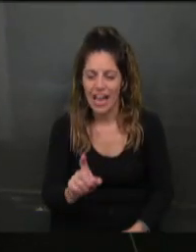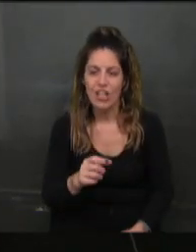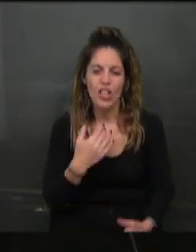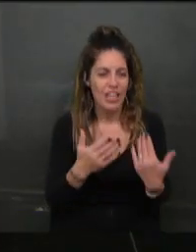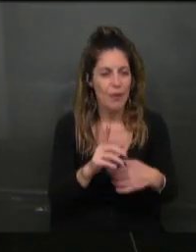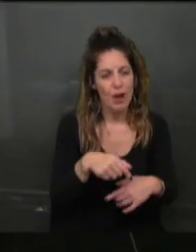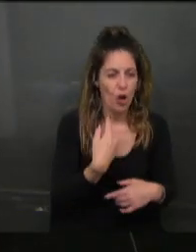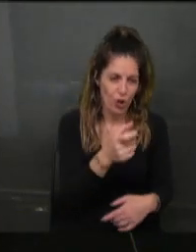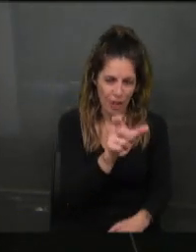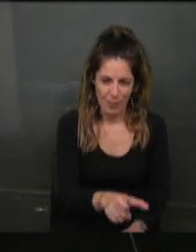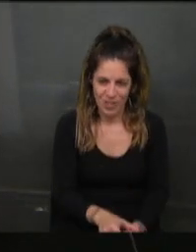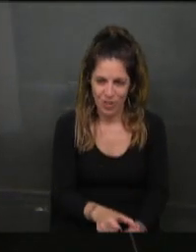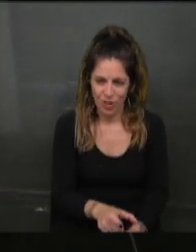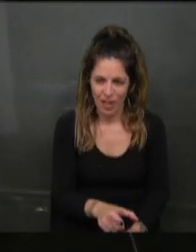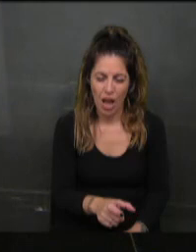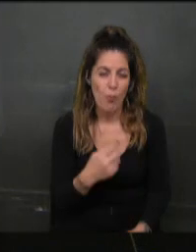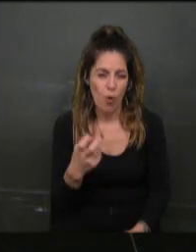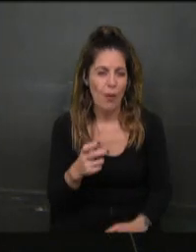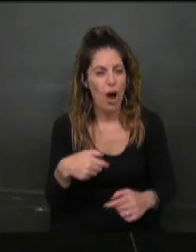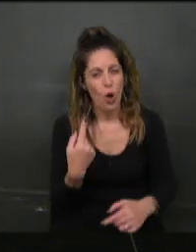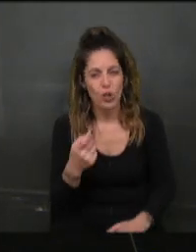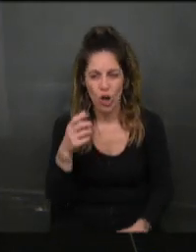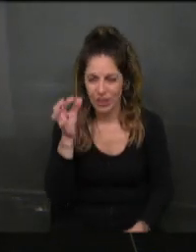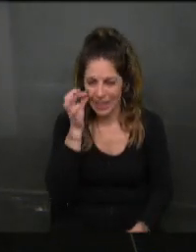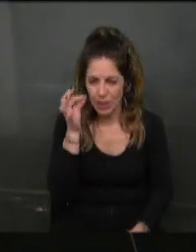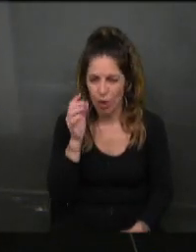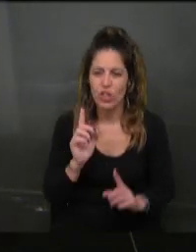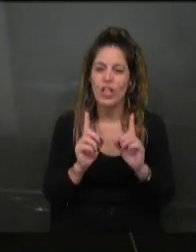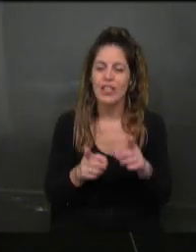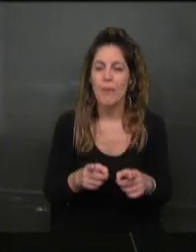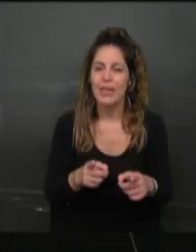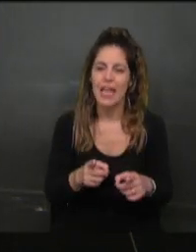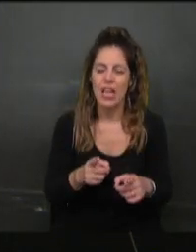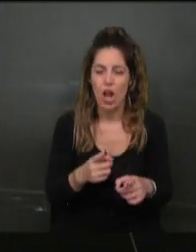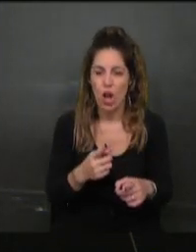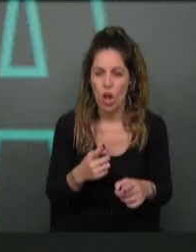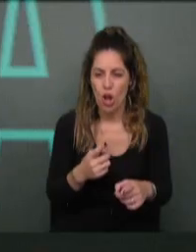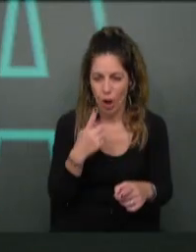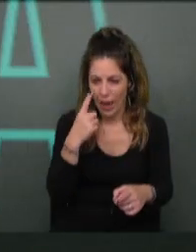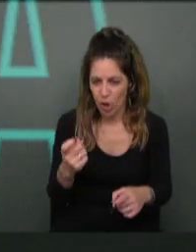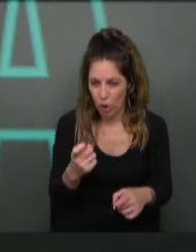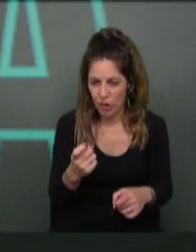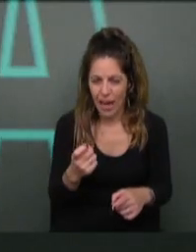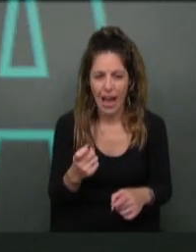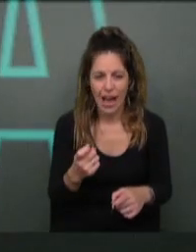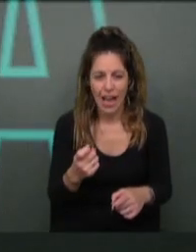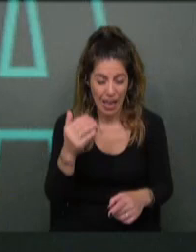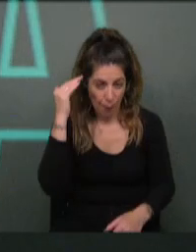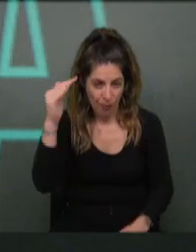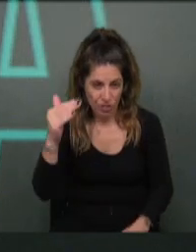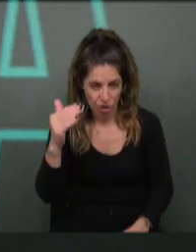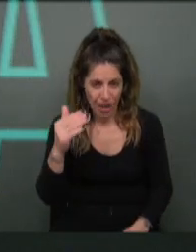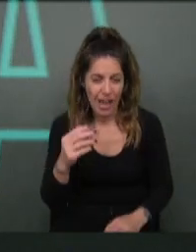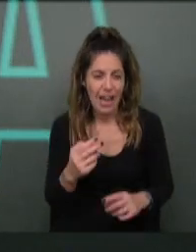otro lado y buscaba otros testimonios también lo que nota pagola en base a a los a los testimonios que reúne